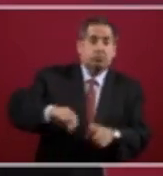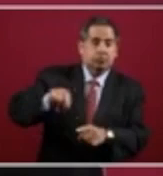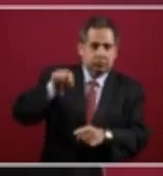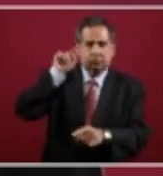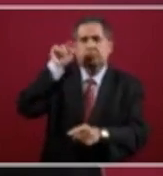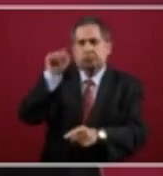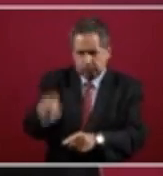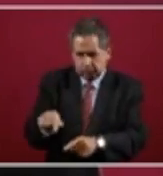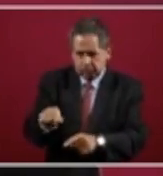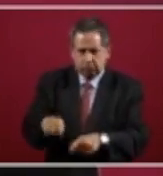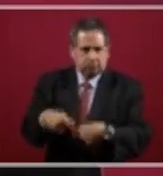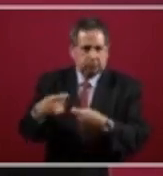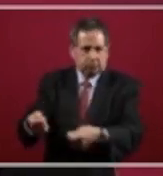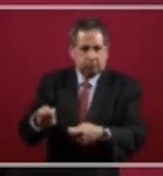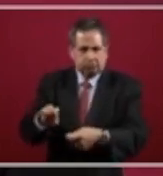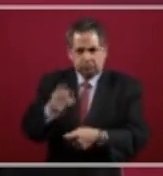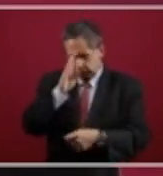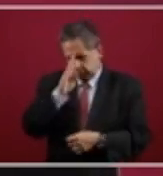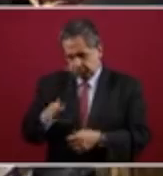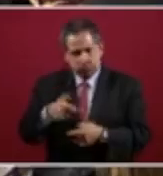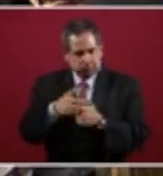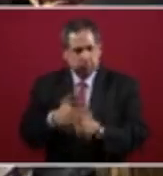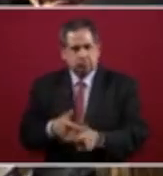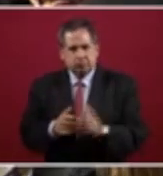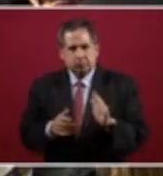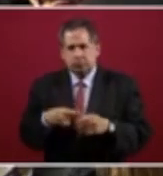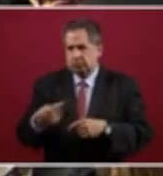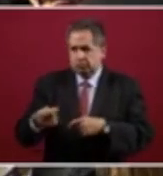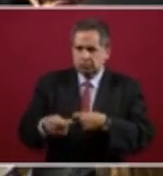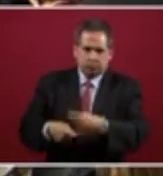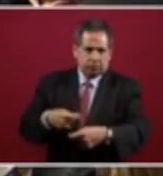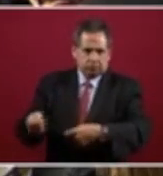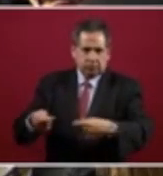México. Vamos a seguir entregando